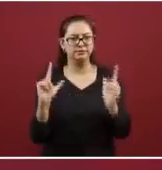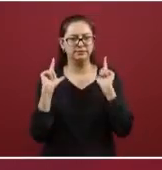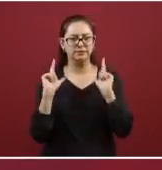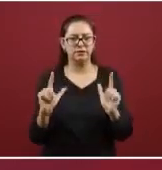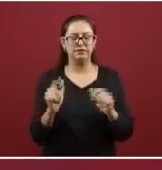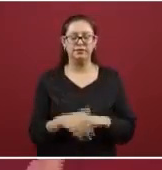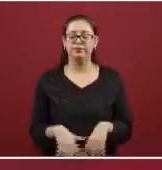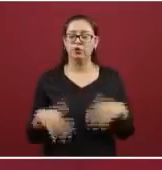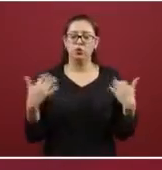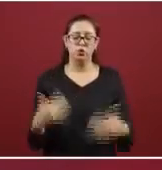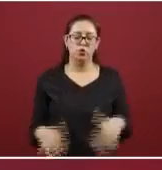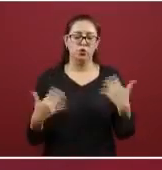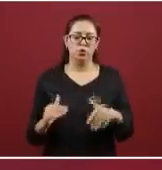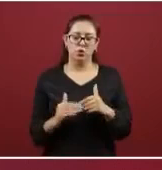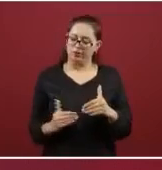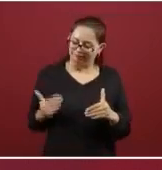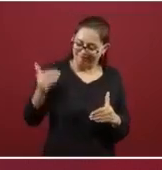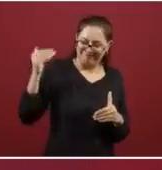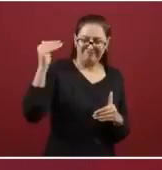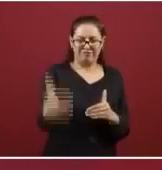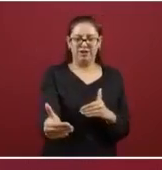Es un gran avance